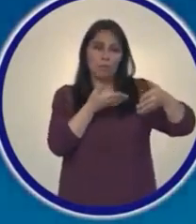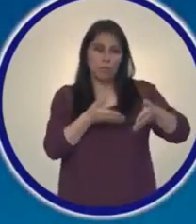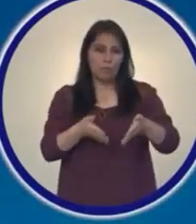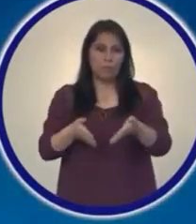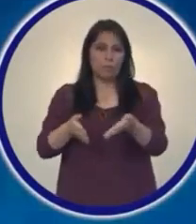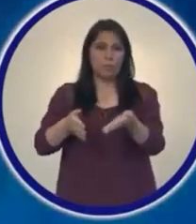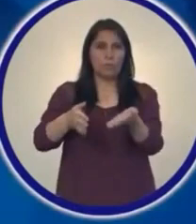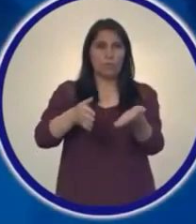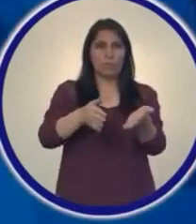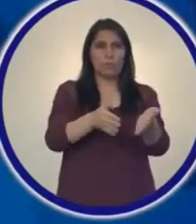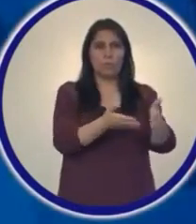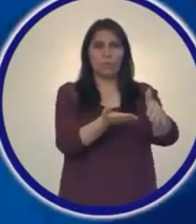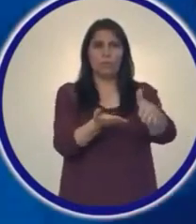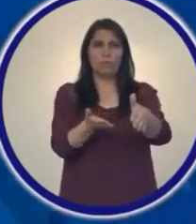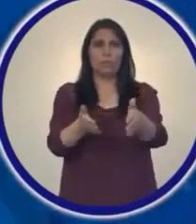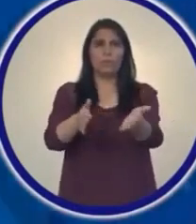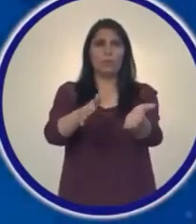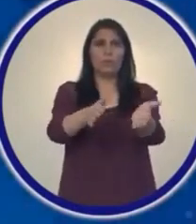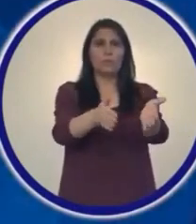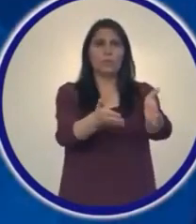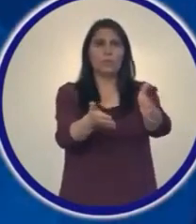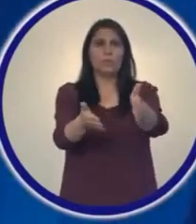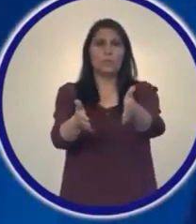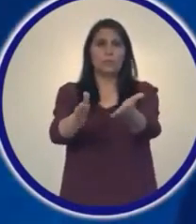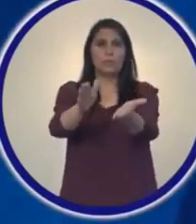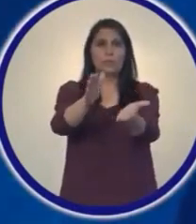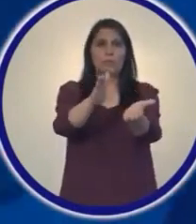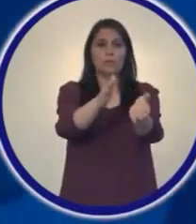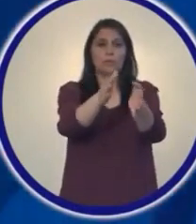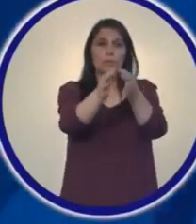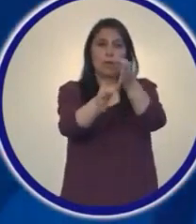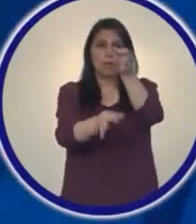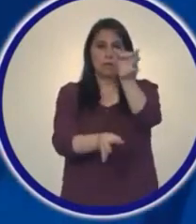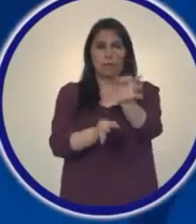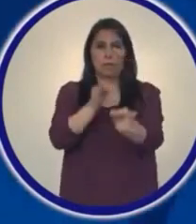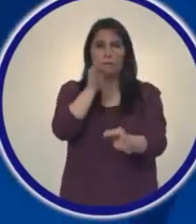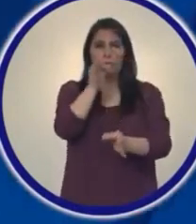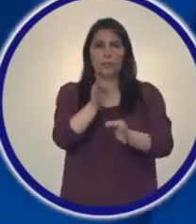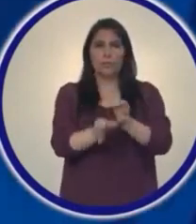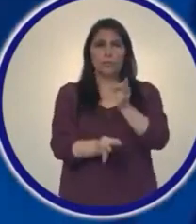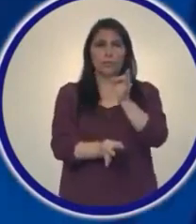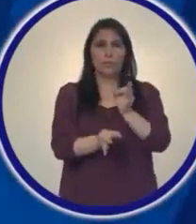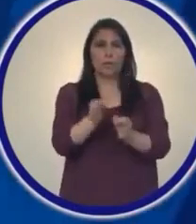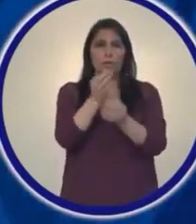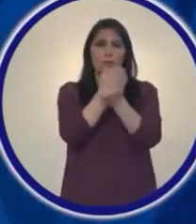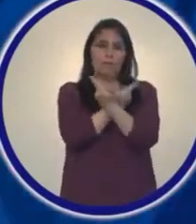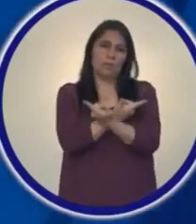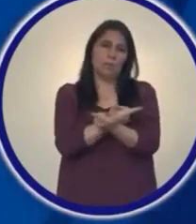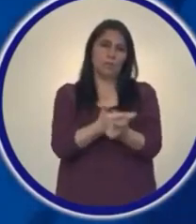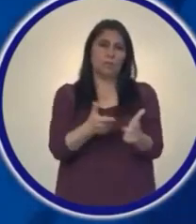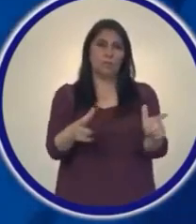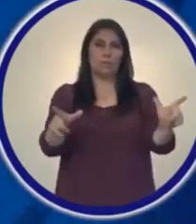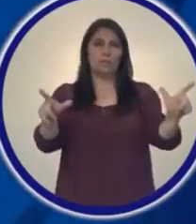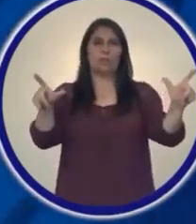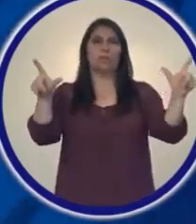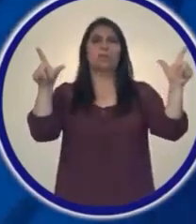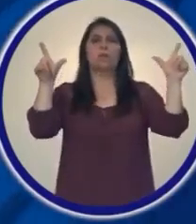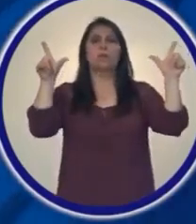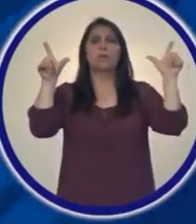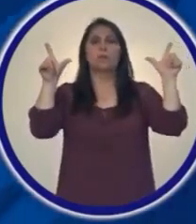adversidad por los caminos de justicia y